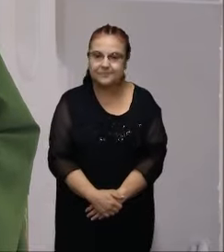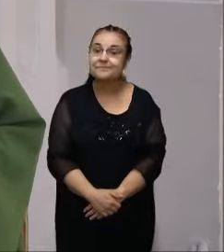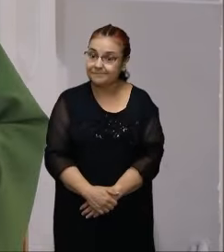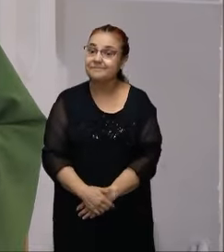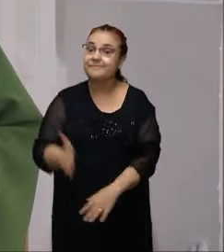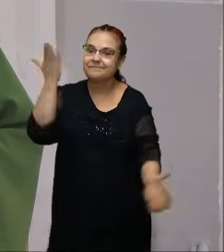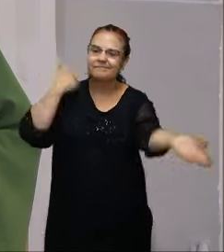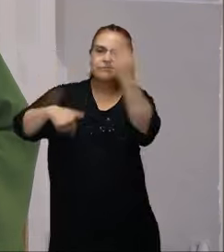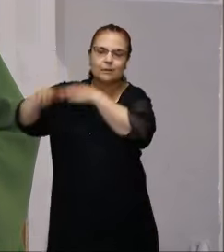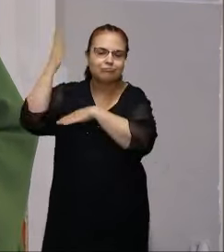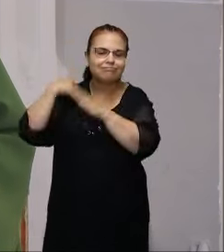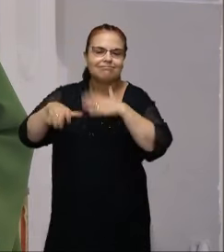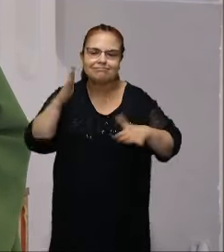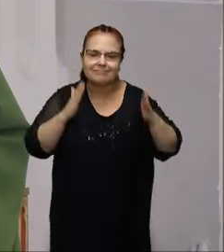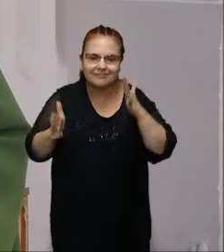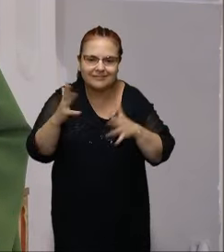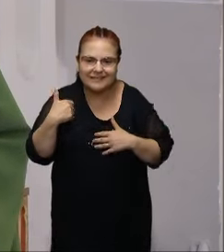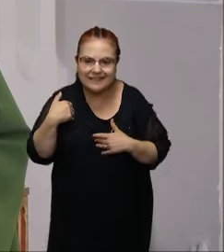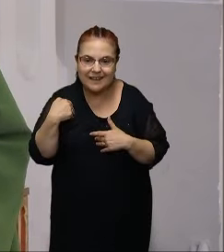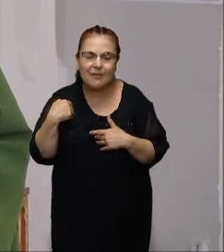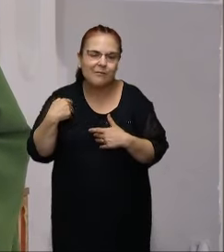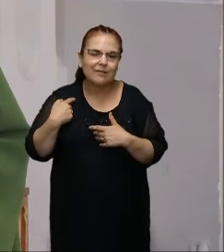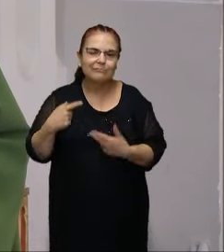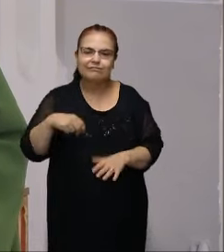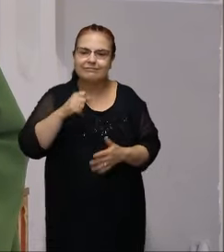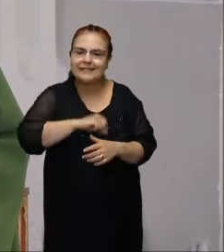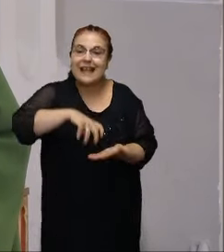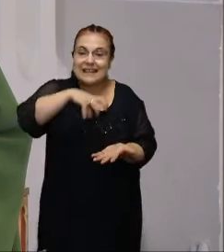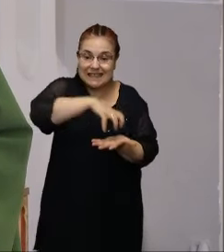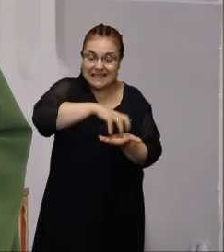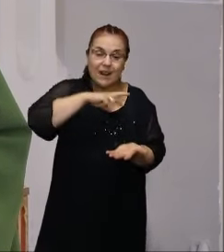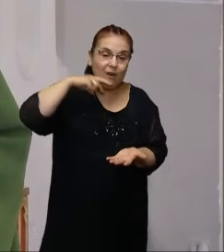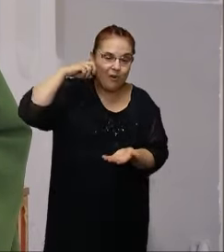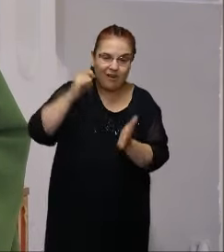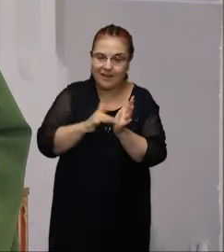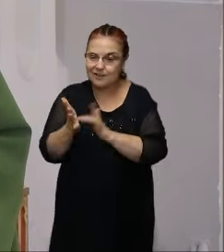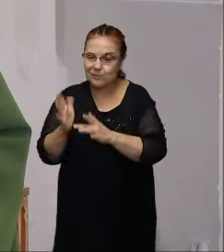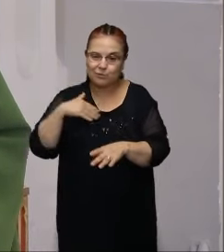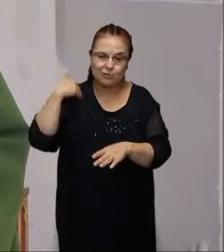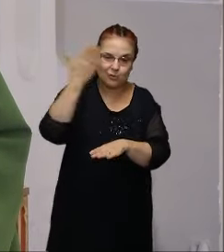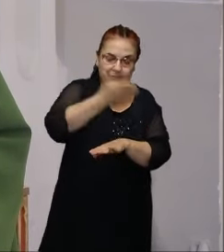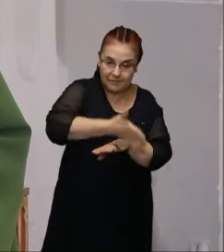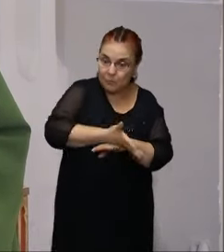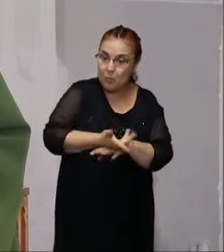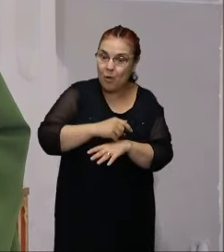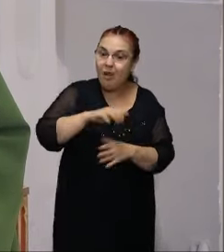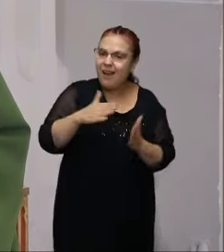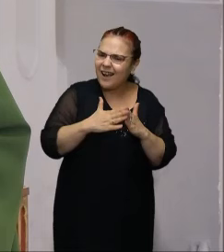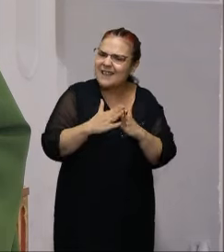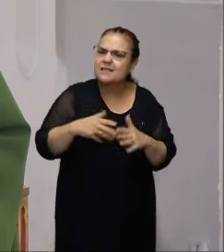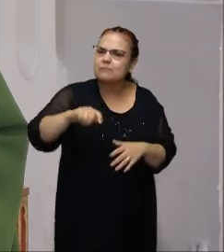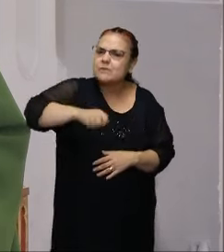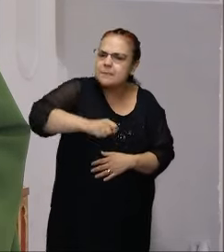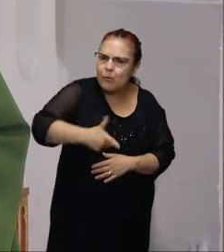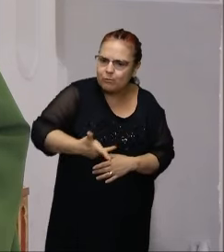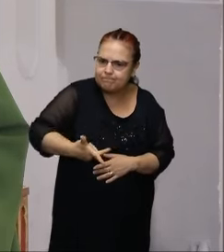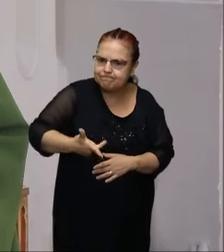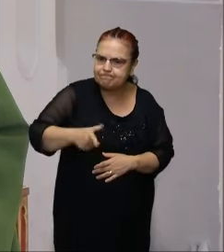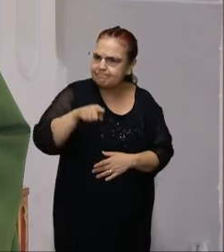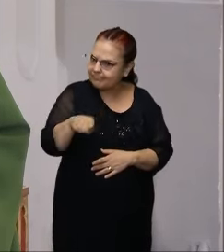En aquel tiempo, al salir Jesús de la sinagoga, entró en la casa de Simón.